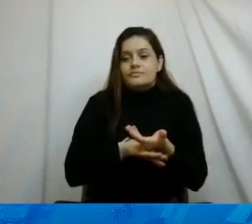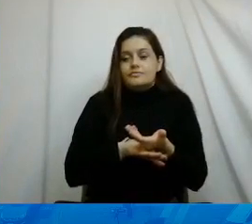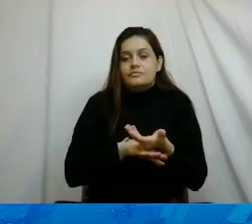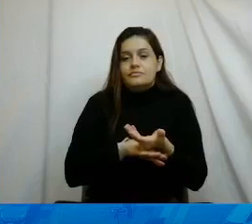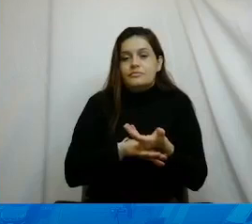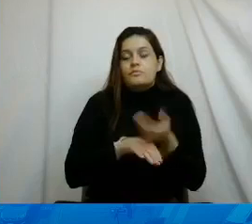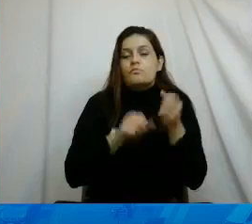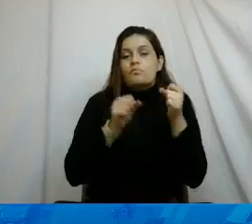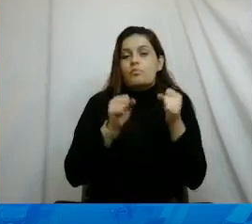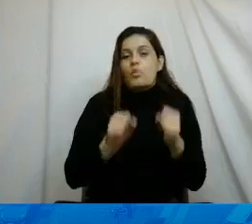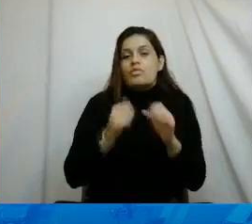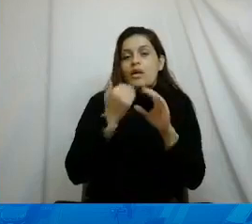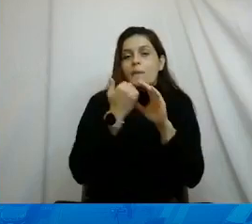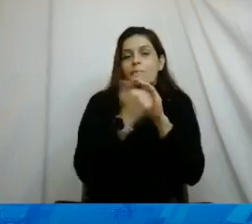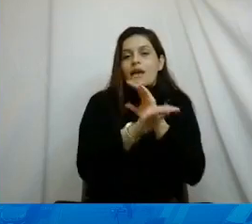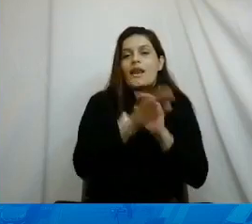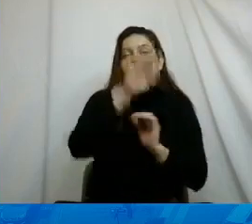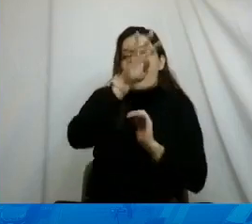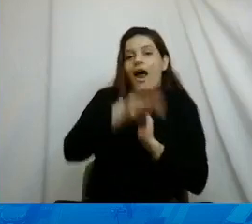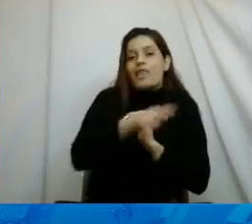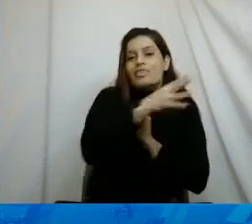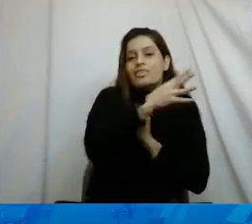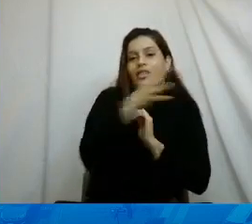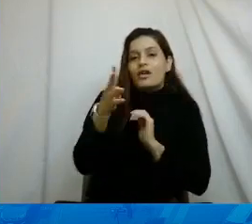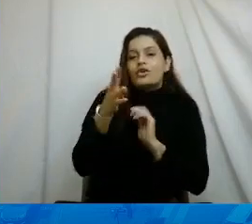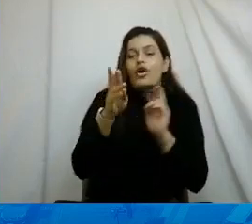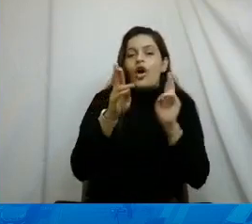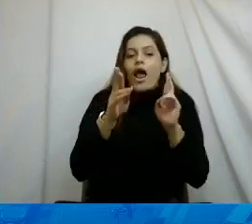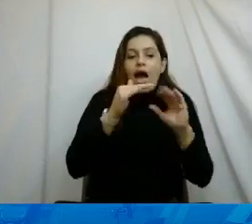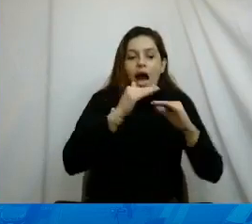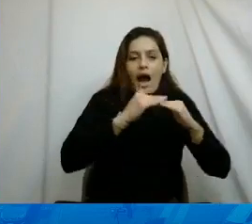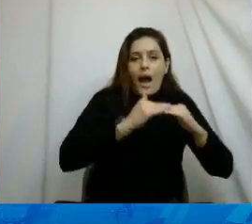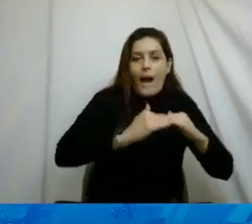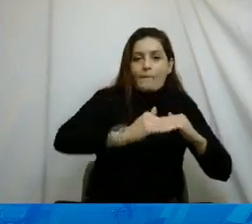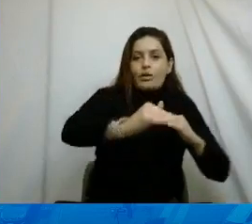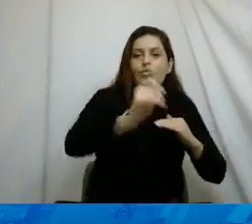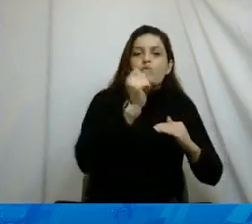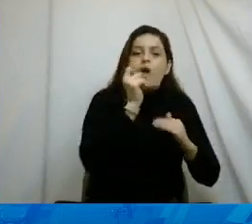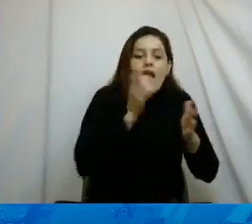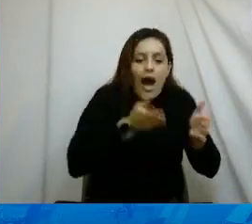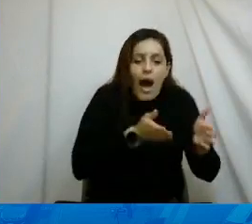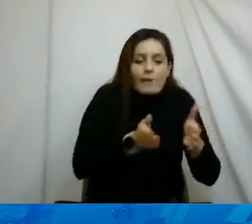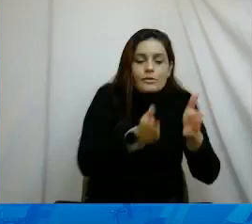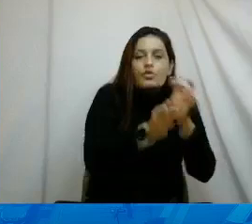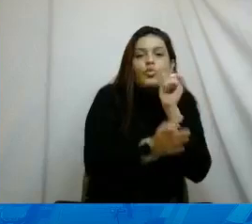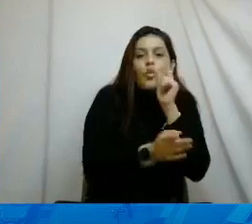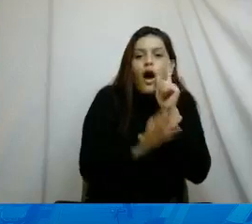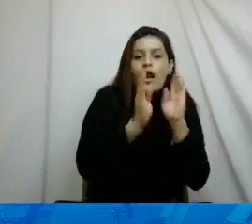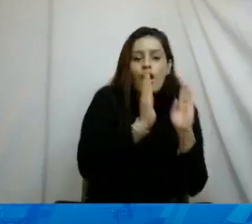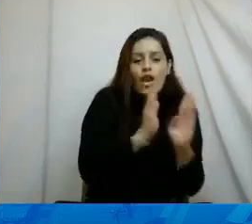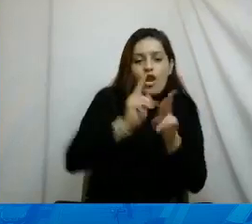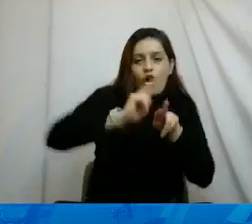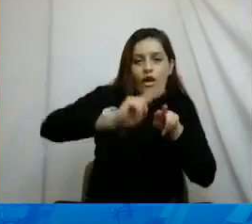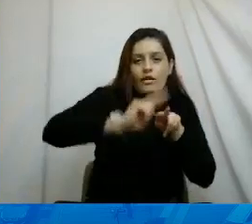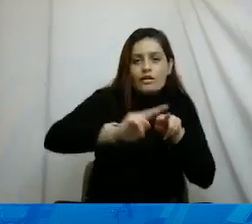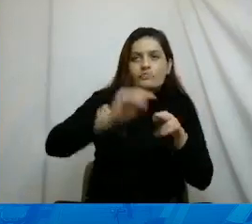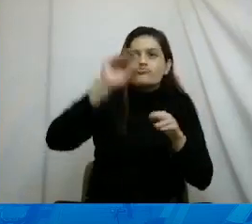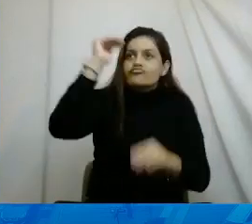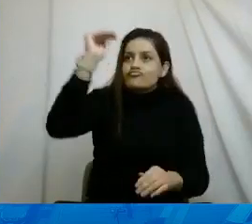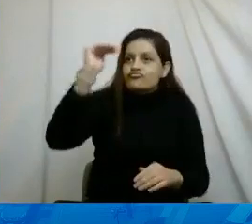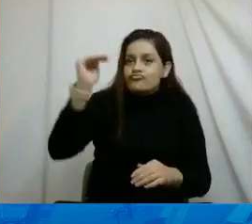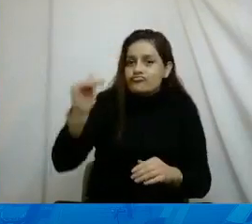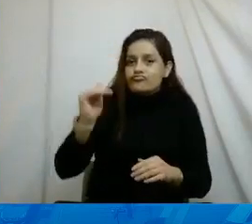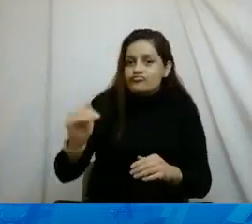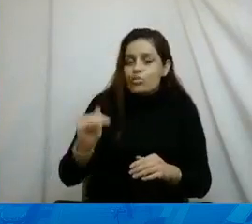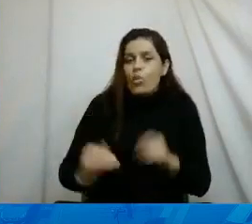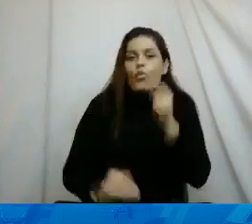si es que se podía enviar un calendario de los caminos que se estaban arreglando, si es que tenían número de